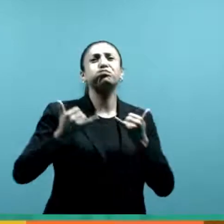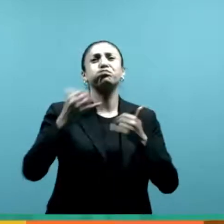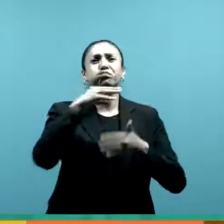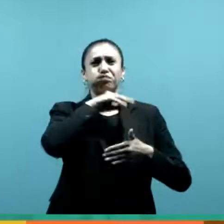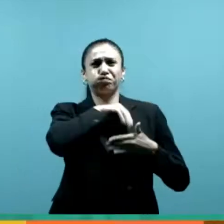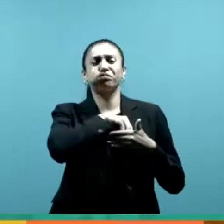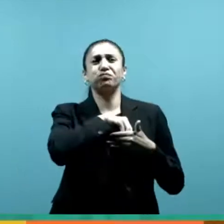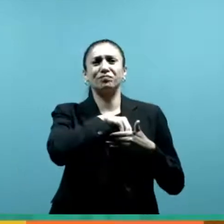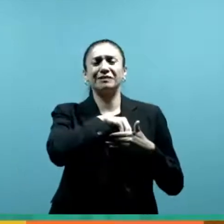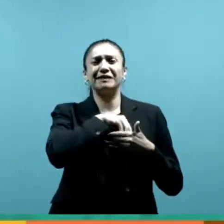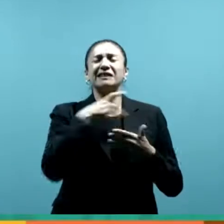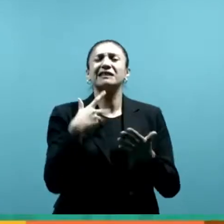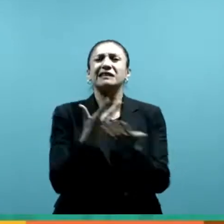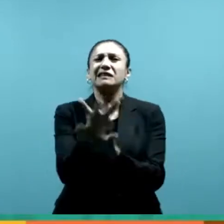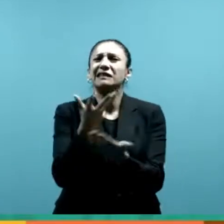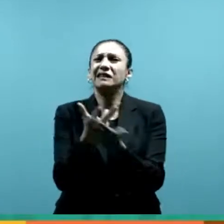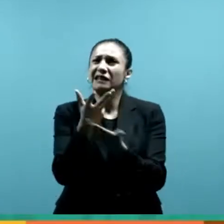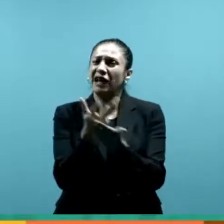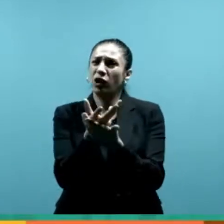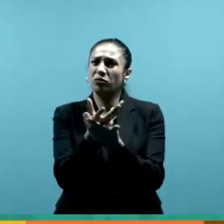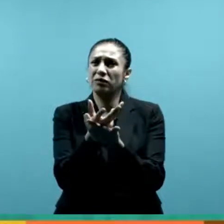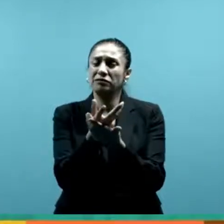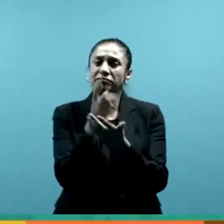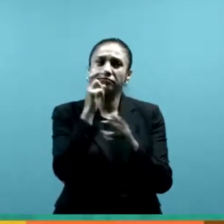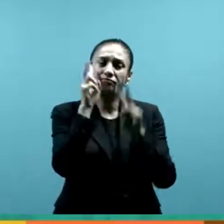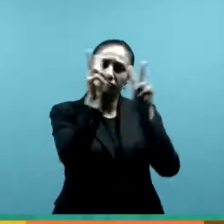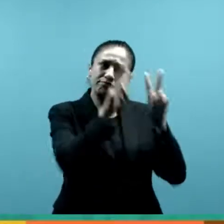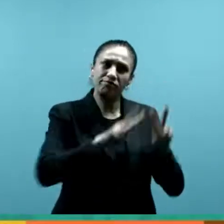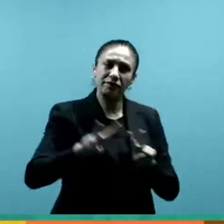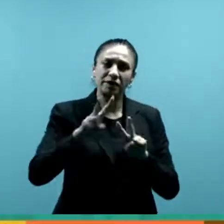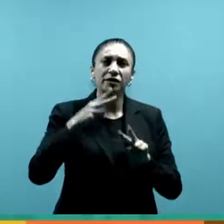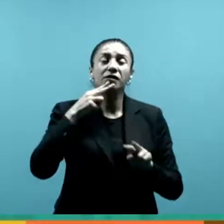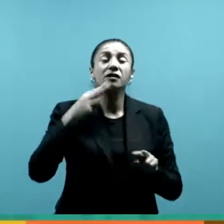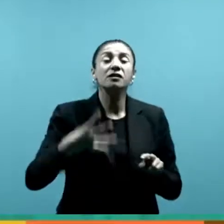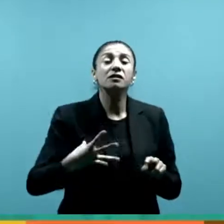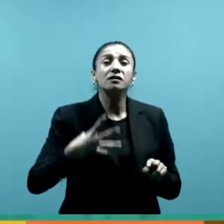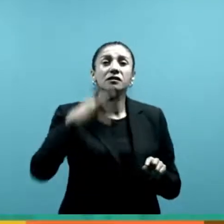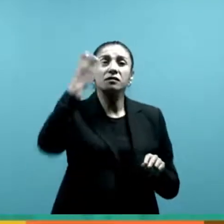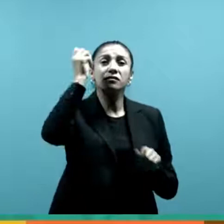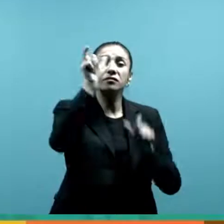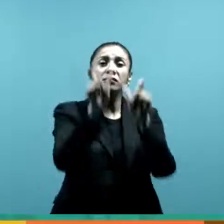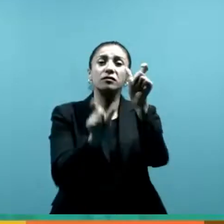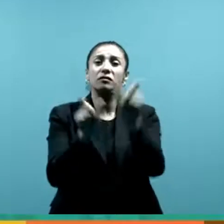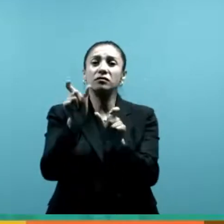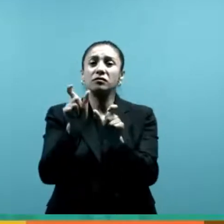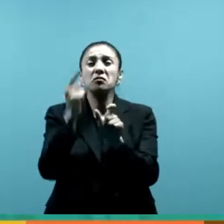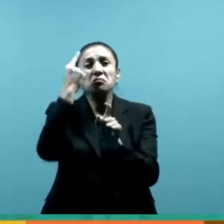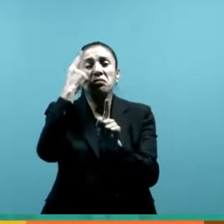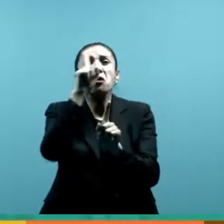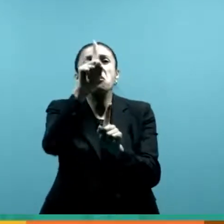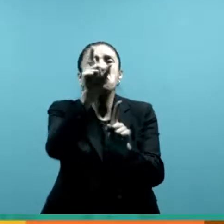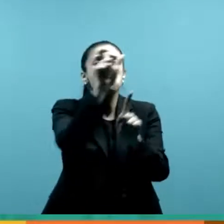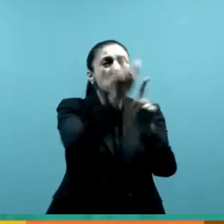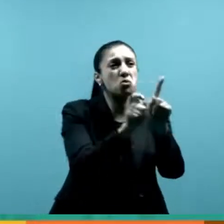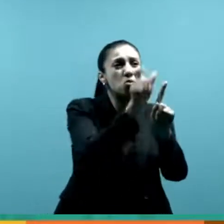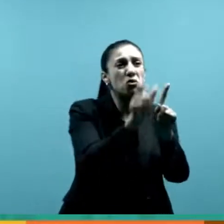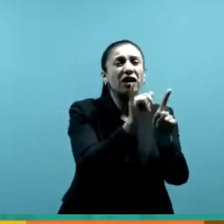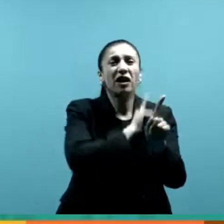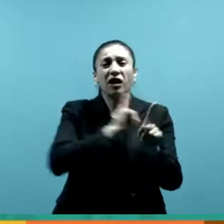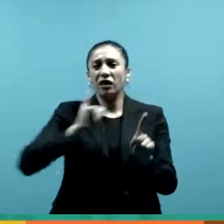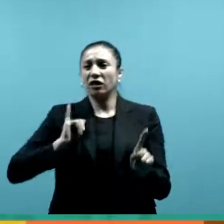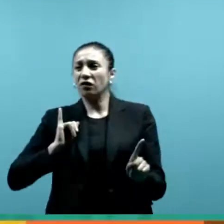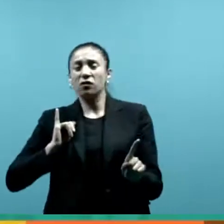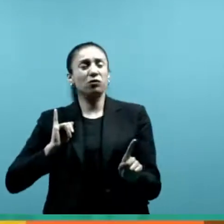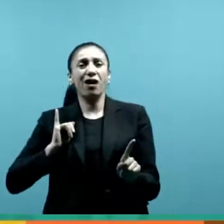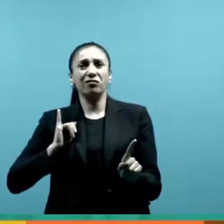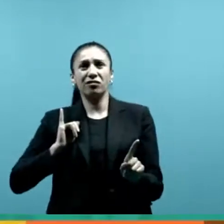recomendaciones realmente son mirar la historia humana, no pensar en cada uno de los casos individuales, sino buscar